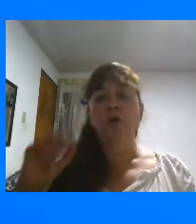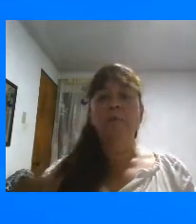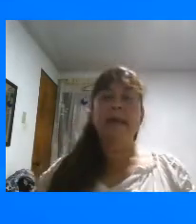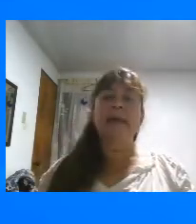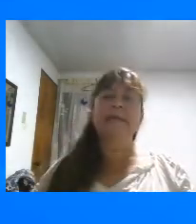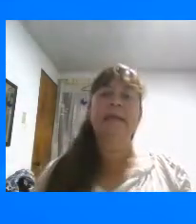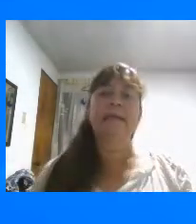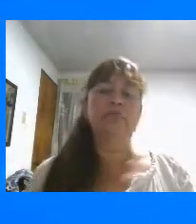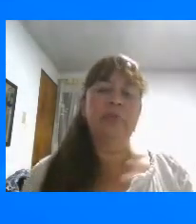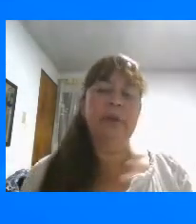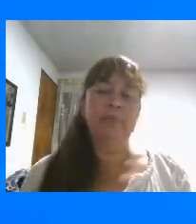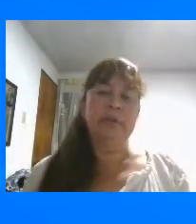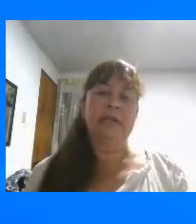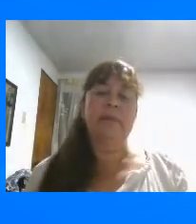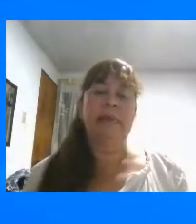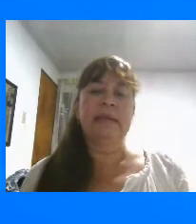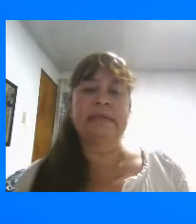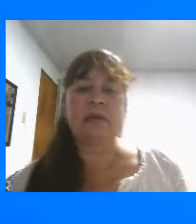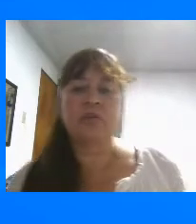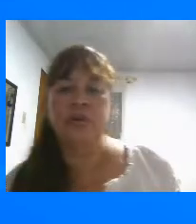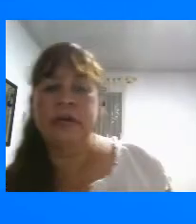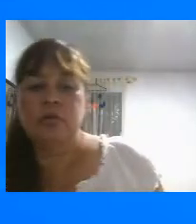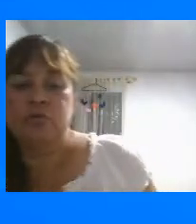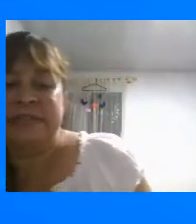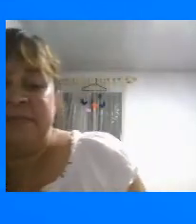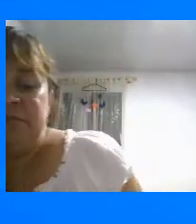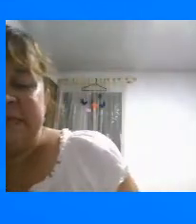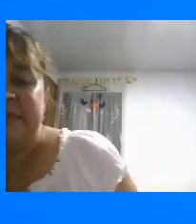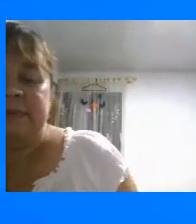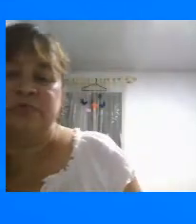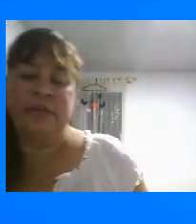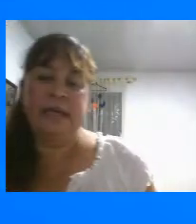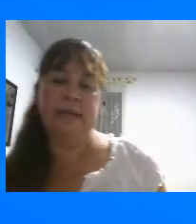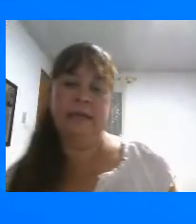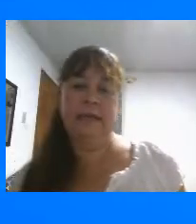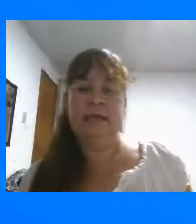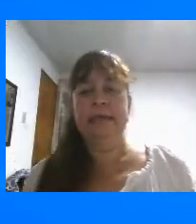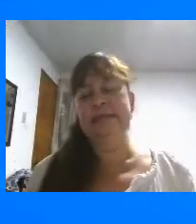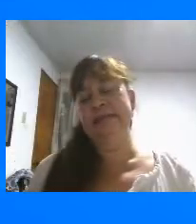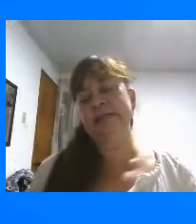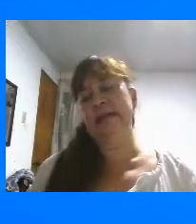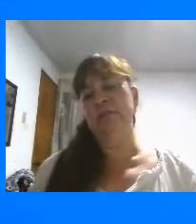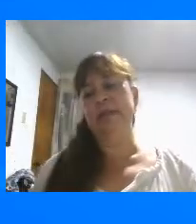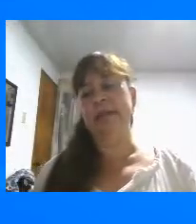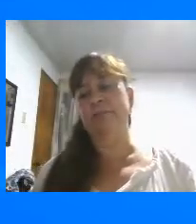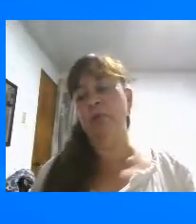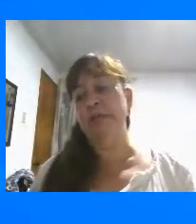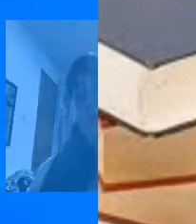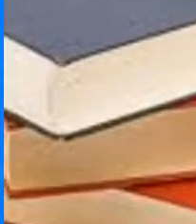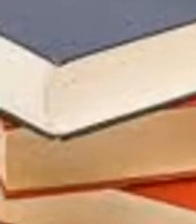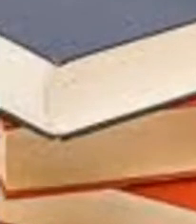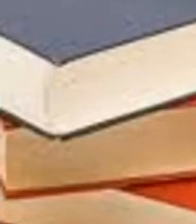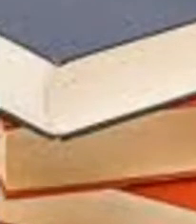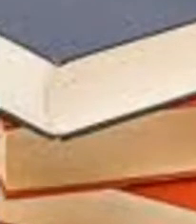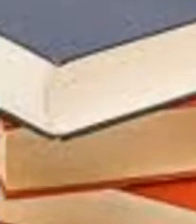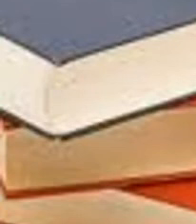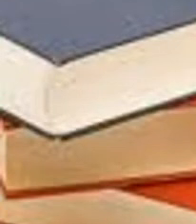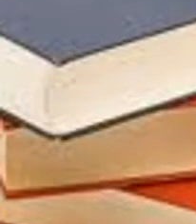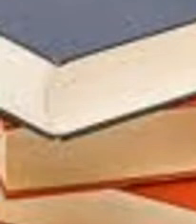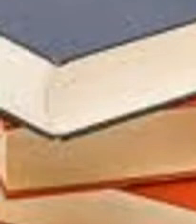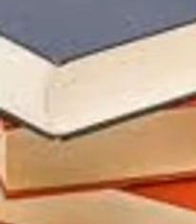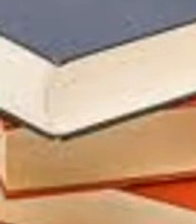En Colombia tenemos una política para el desarrollo del ecoturismo, pues sabemos que es necesario tener políticas